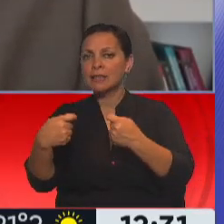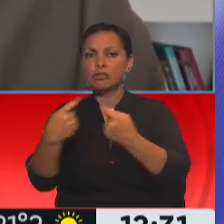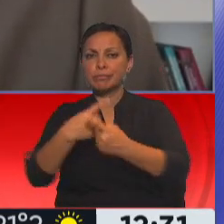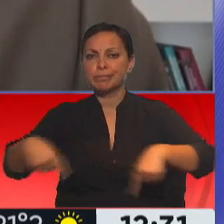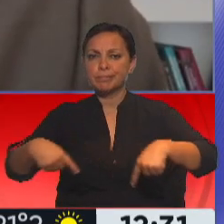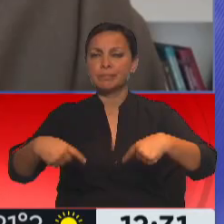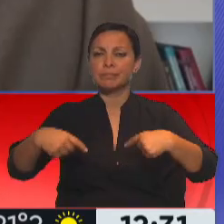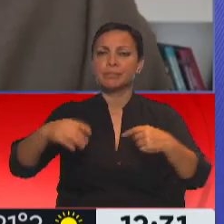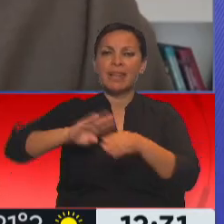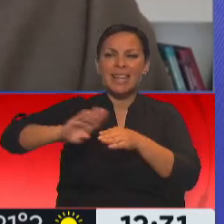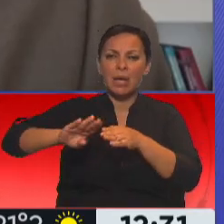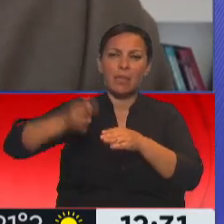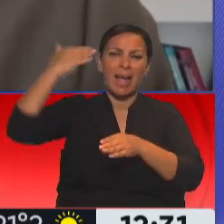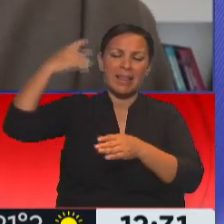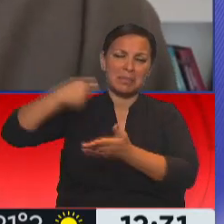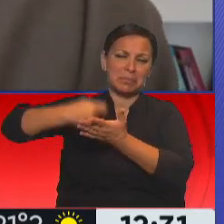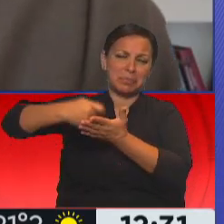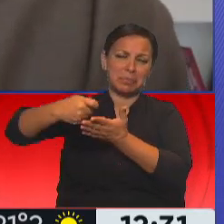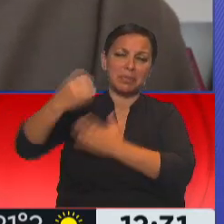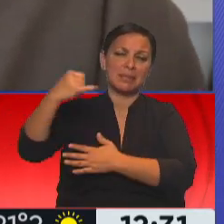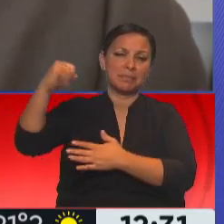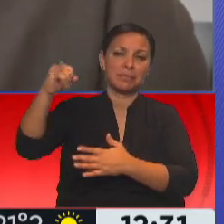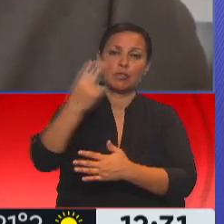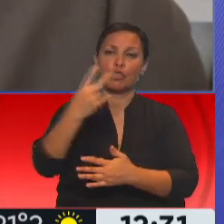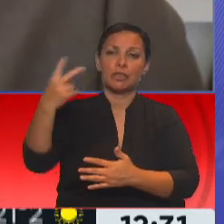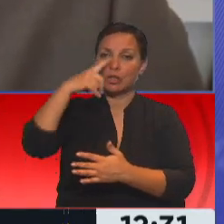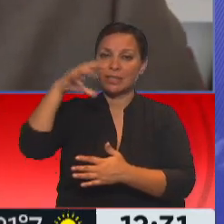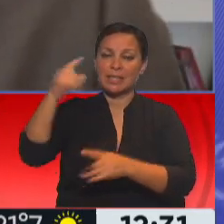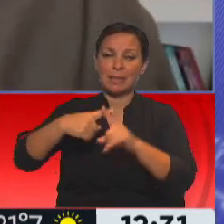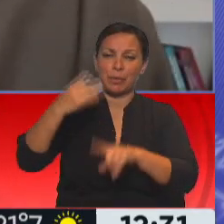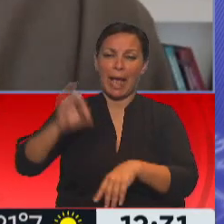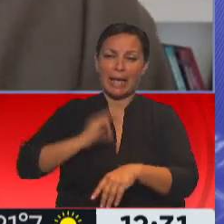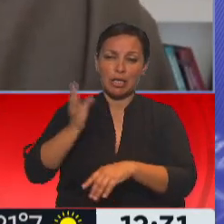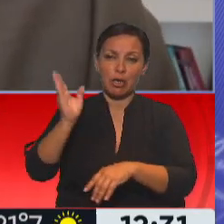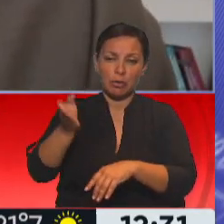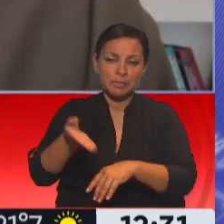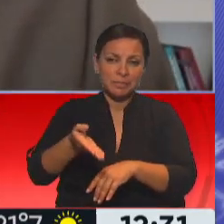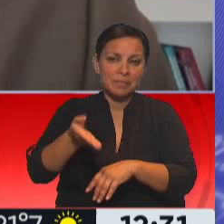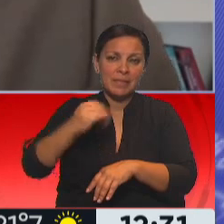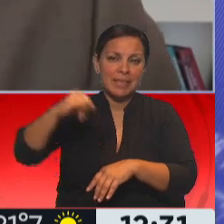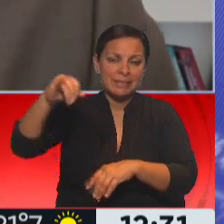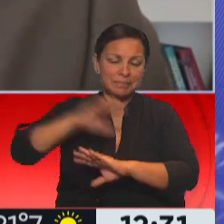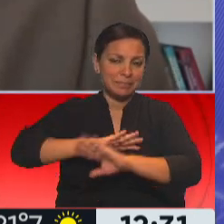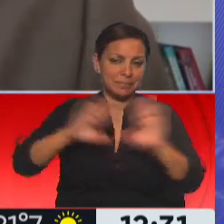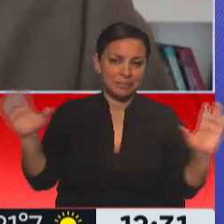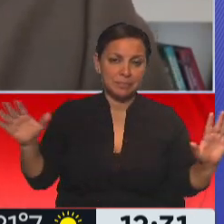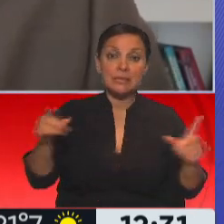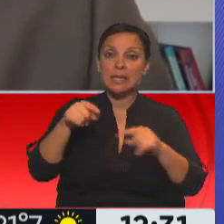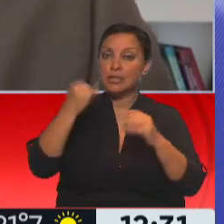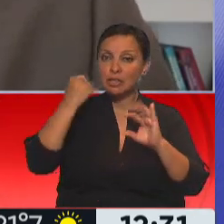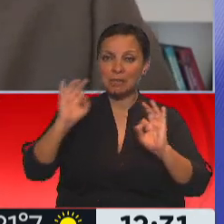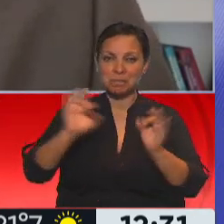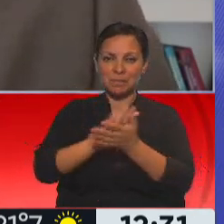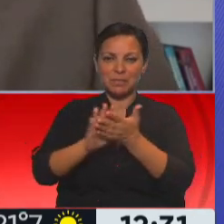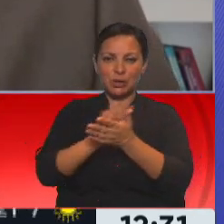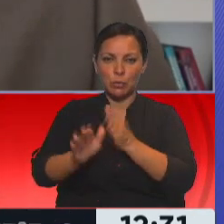deudas que teníamos, que pagaba una tasa de interés de 270% anual. Era una cosa inconmensurable. Eso se solucionó. Con